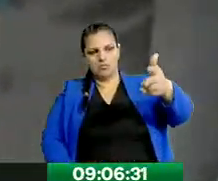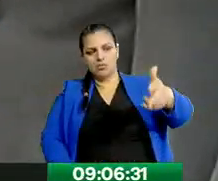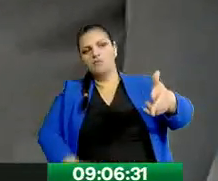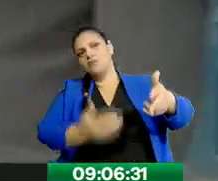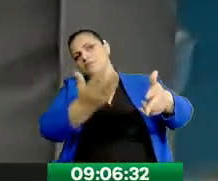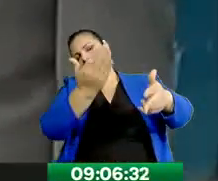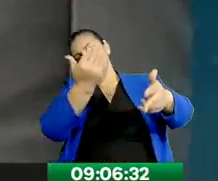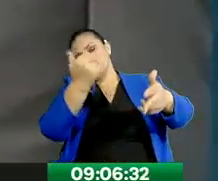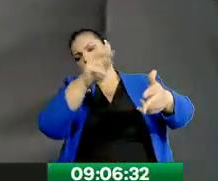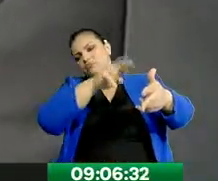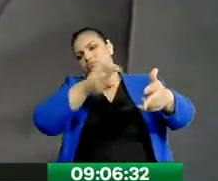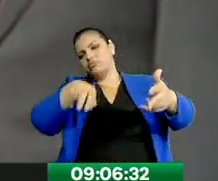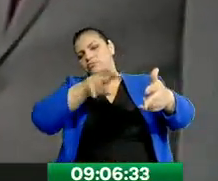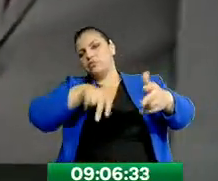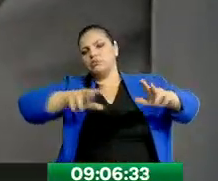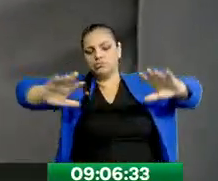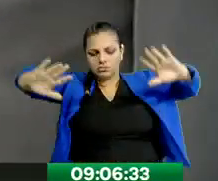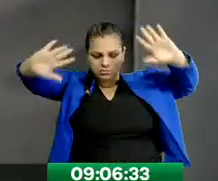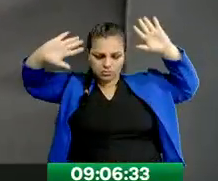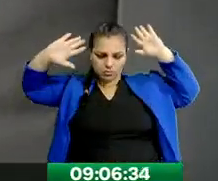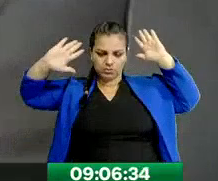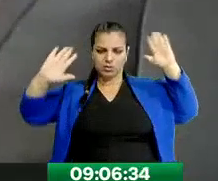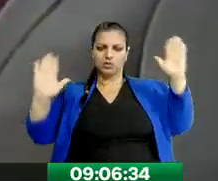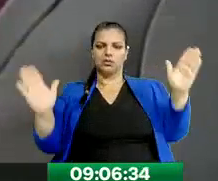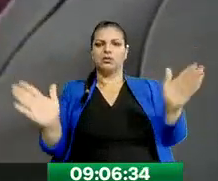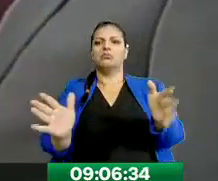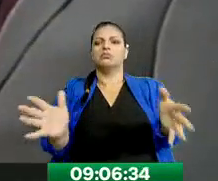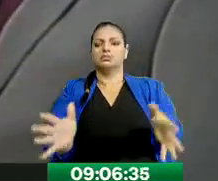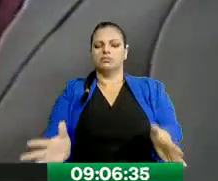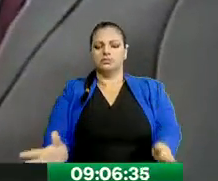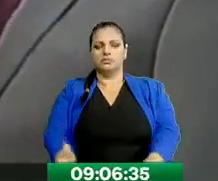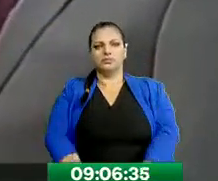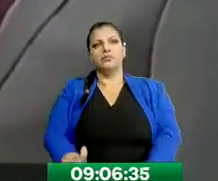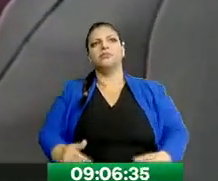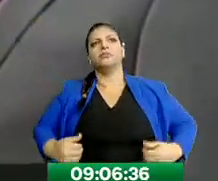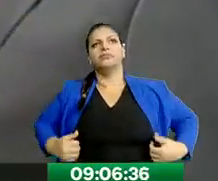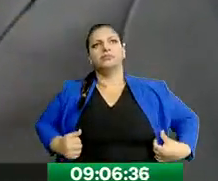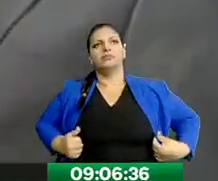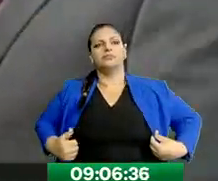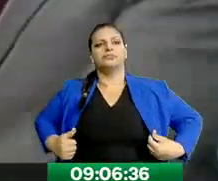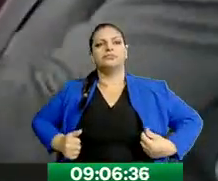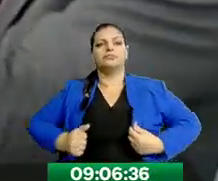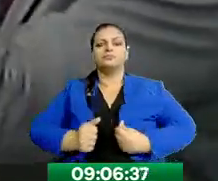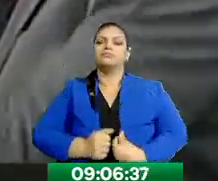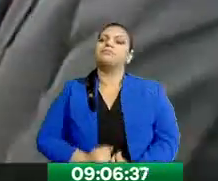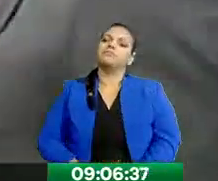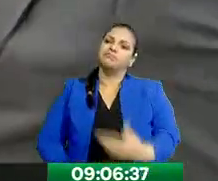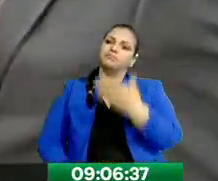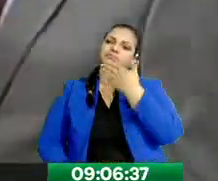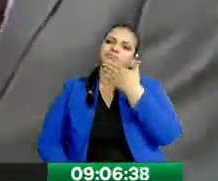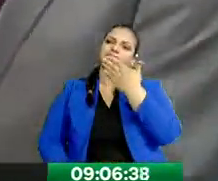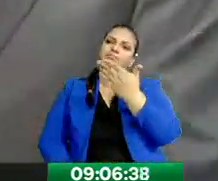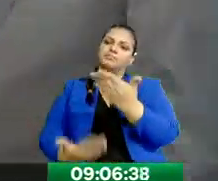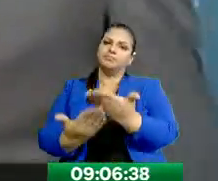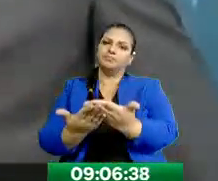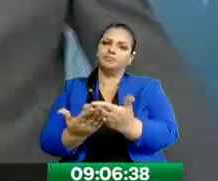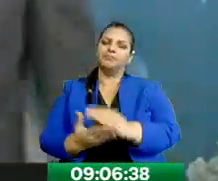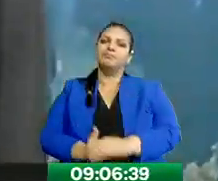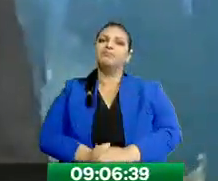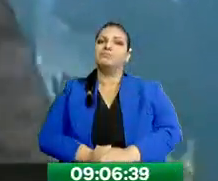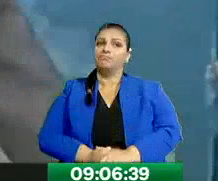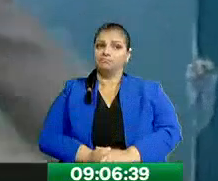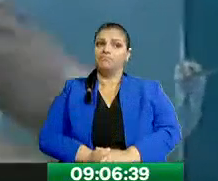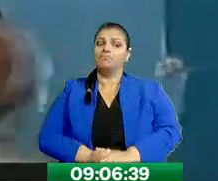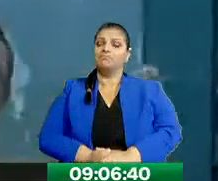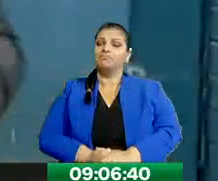detectar en este grupo humano que viaja la presencia de antisociales. Perfecto, muchas gracias, coronel. Gracias a usted, estamos. Excelente